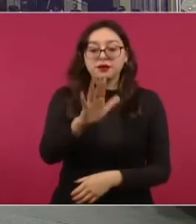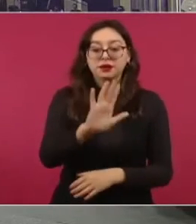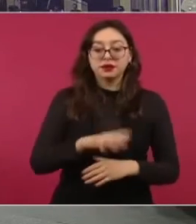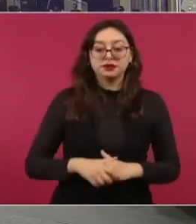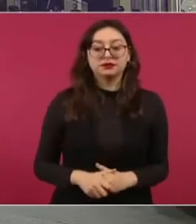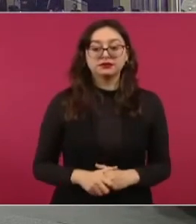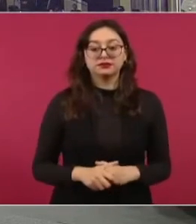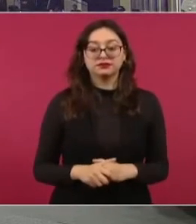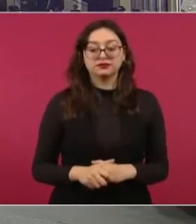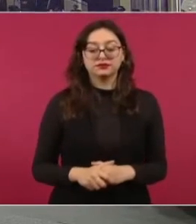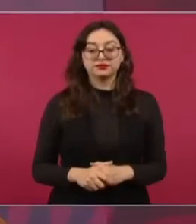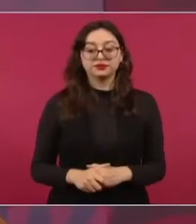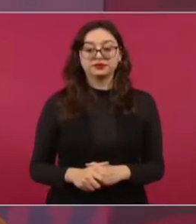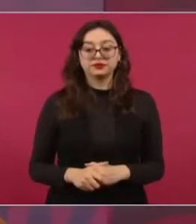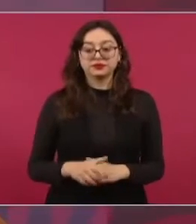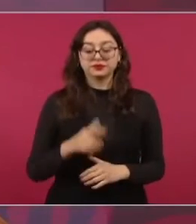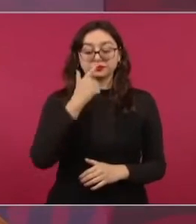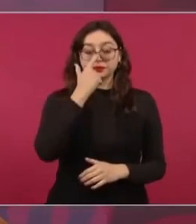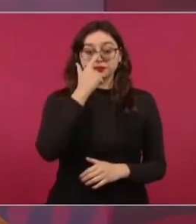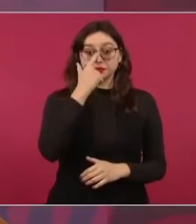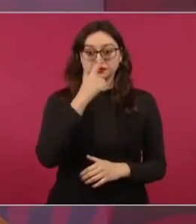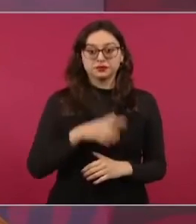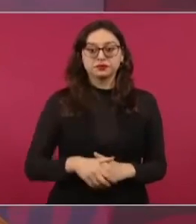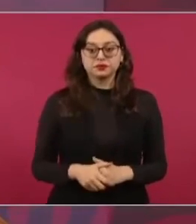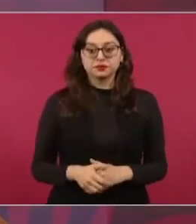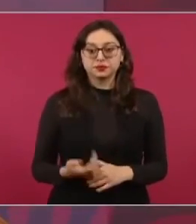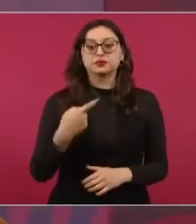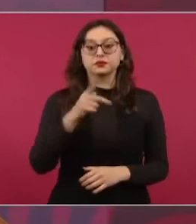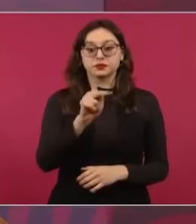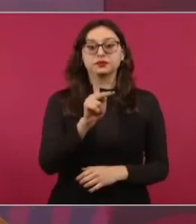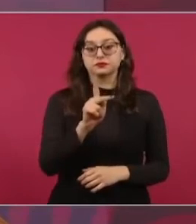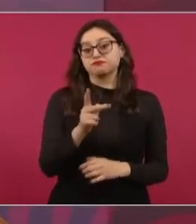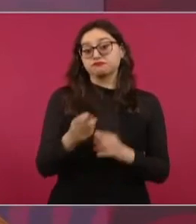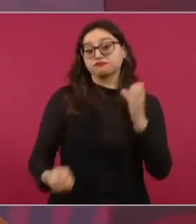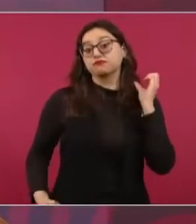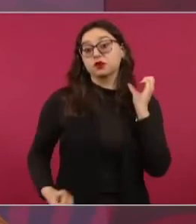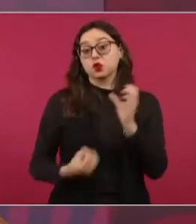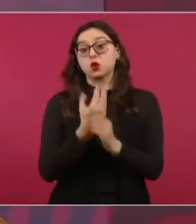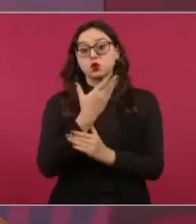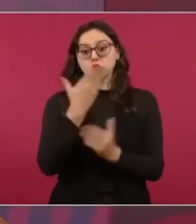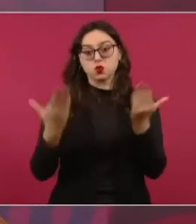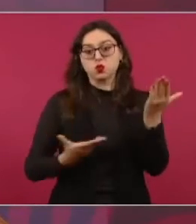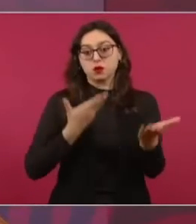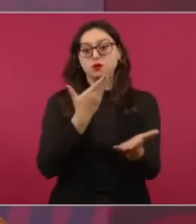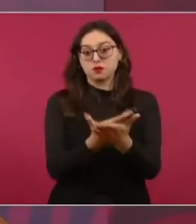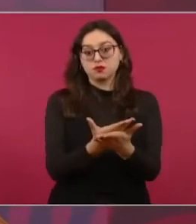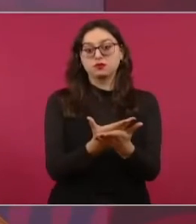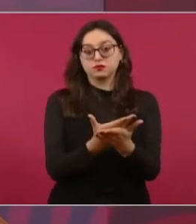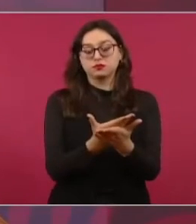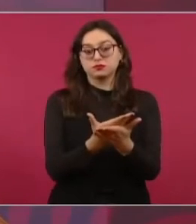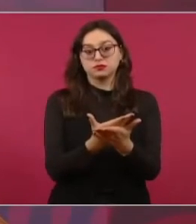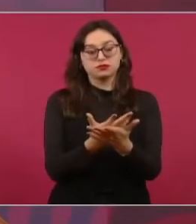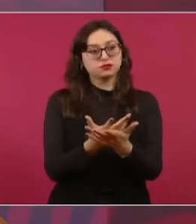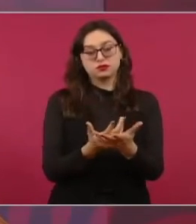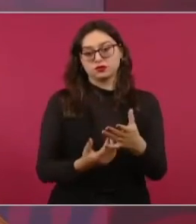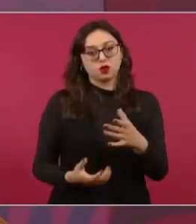Pero sí es un replanteamiento por completo.